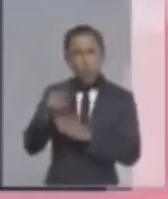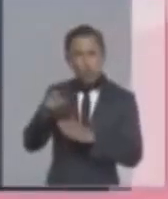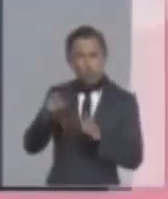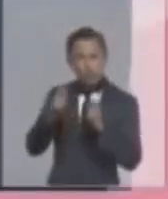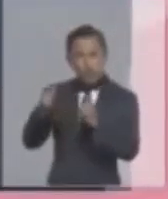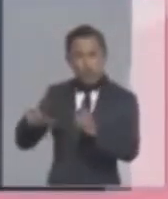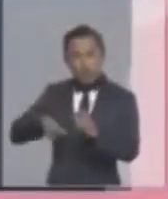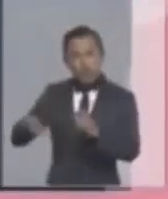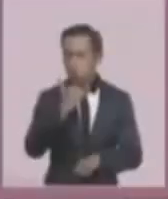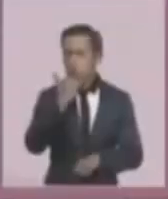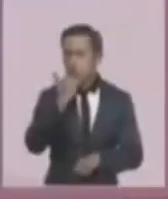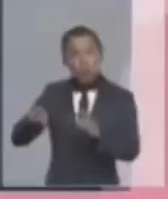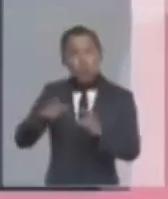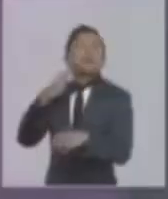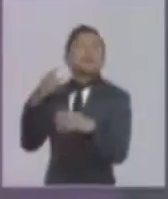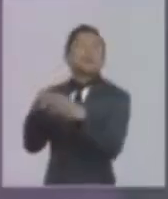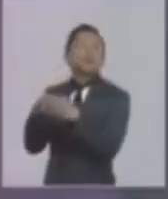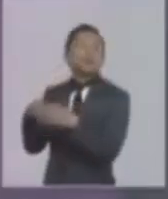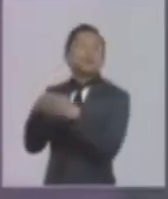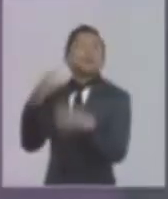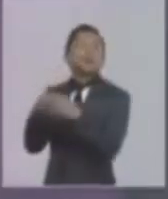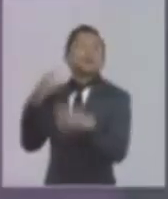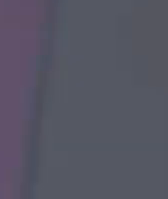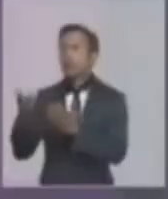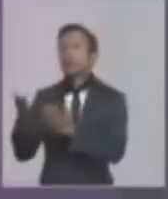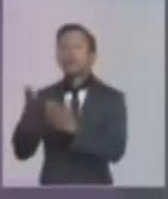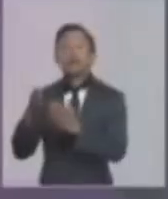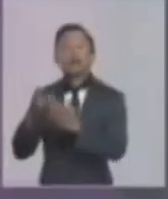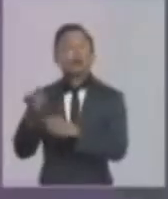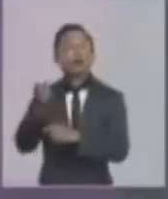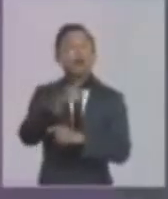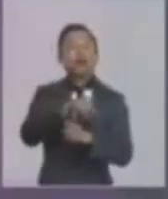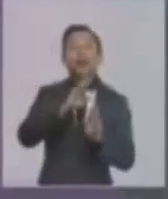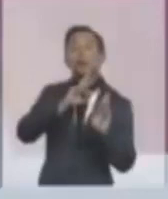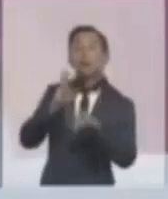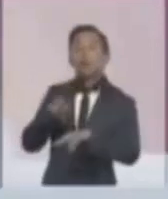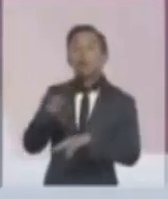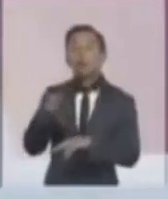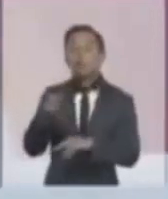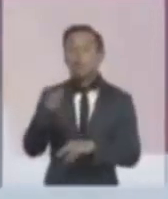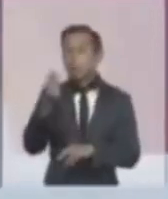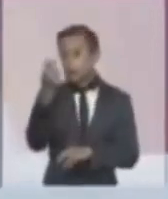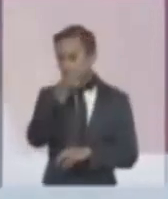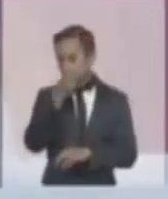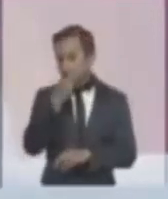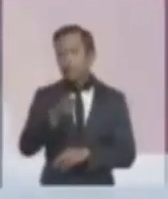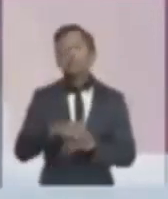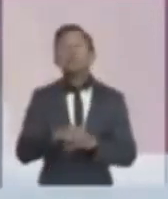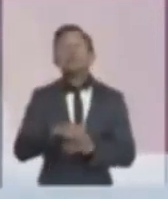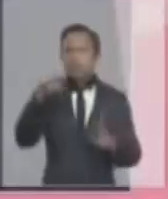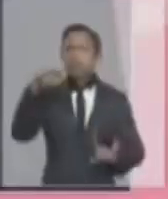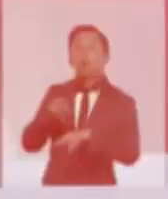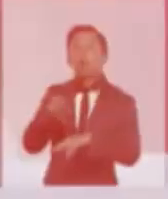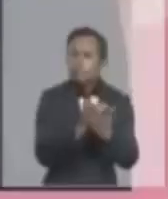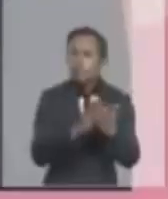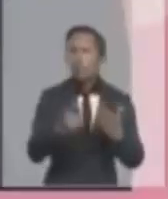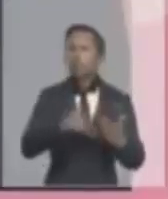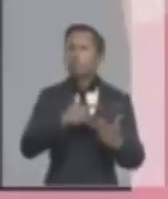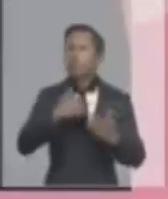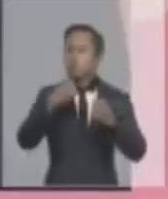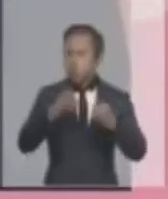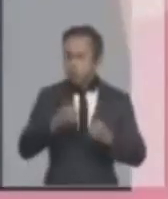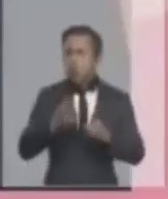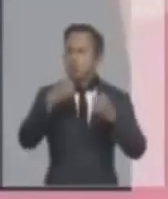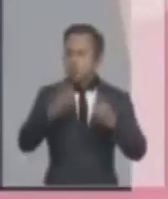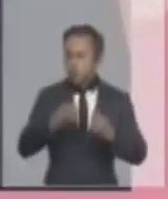pobres. Recalculando. Yo quiero que son. Okay. José Queso. Antonio Mid, candidato José Antonio Mid, la pregunta general es para Mid. Soy